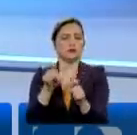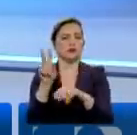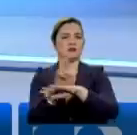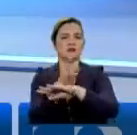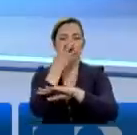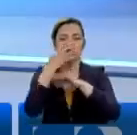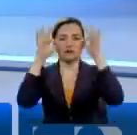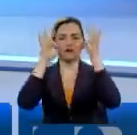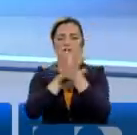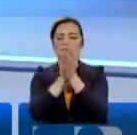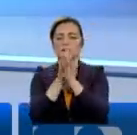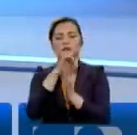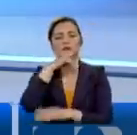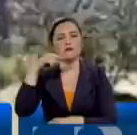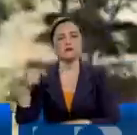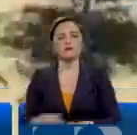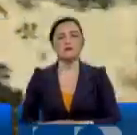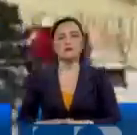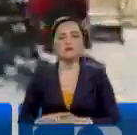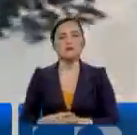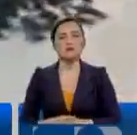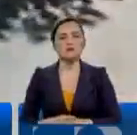usar mascarilla durante el feriado.